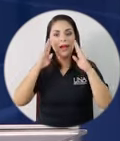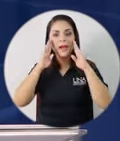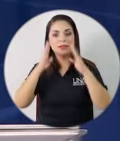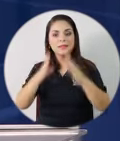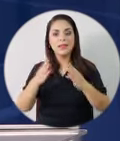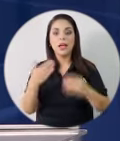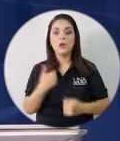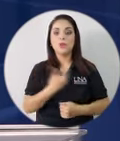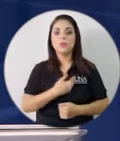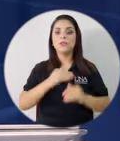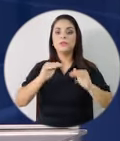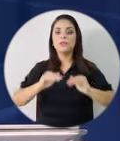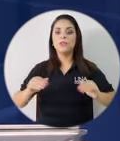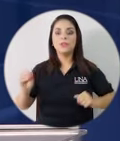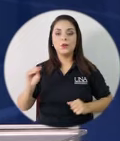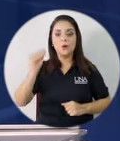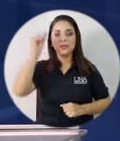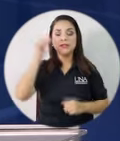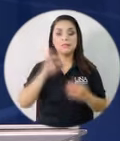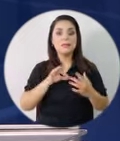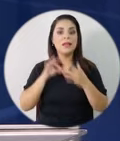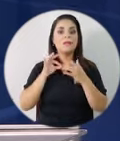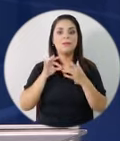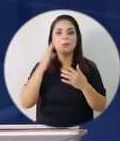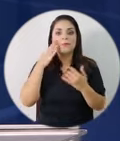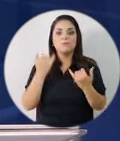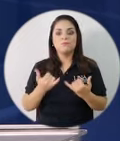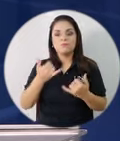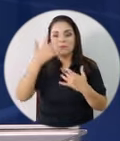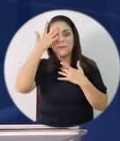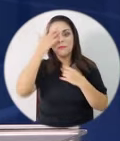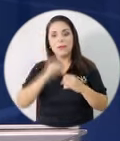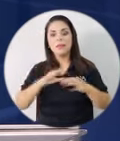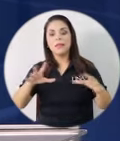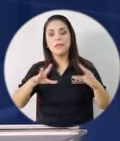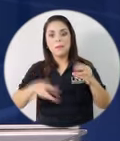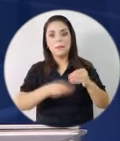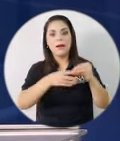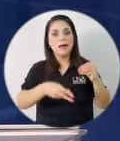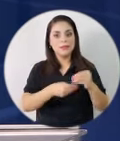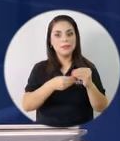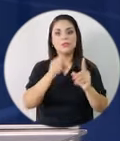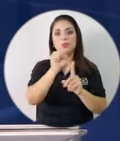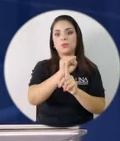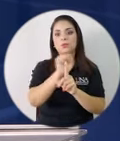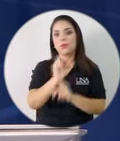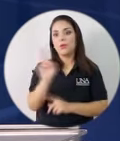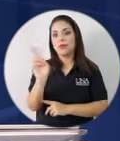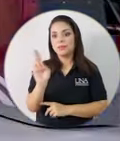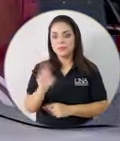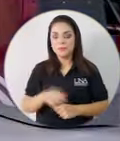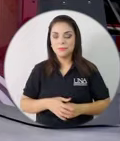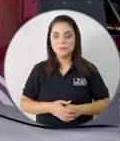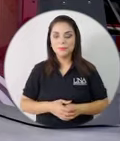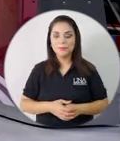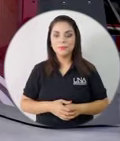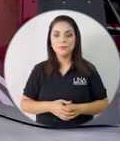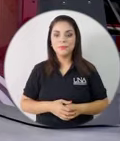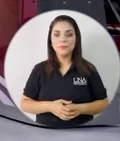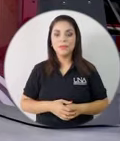nuestras niñas, niños y adolescentes, sobre todo ahora que la pandemia nos trajo otras situaciones que también urge atender.